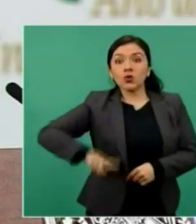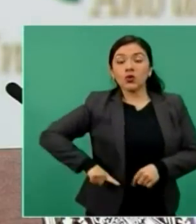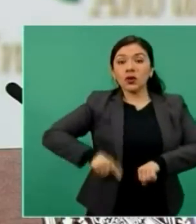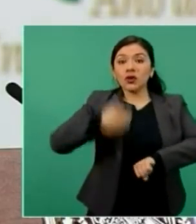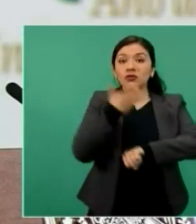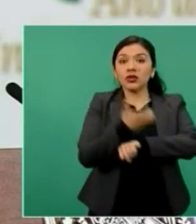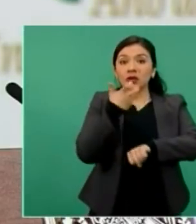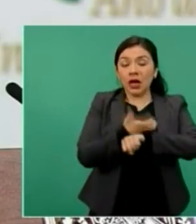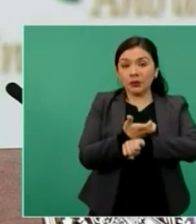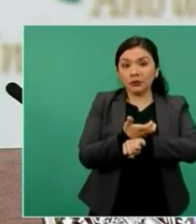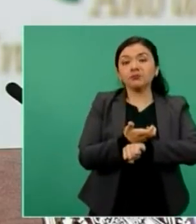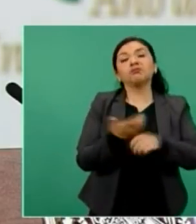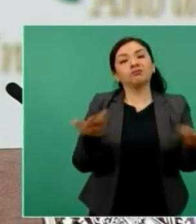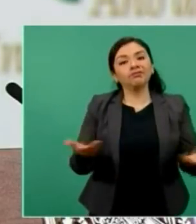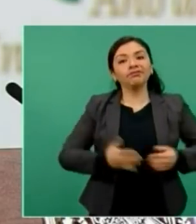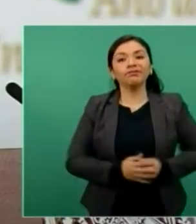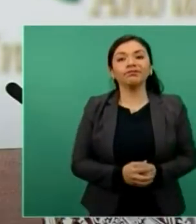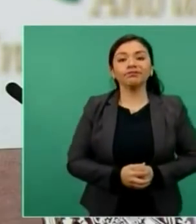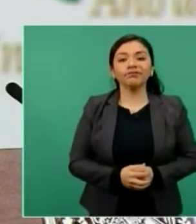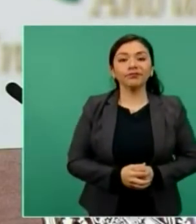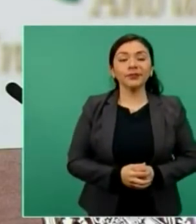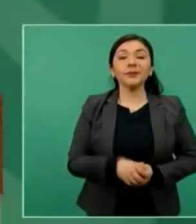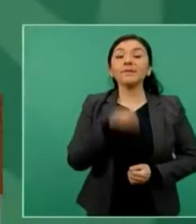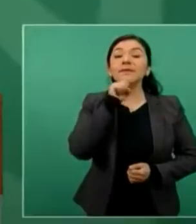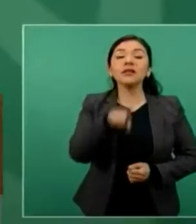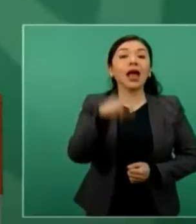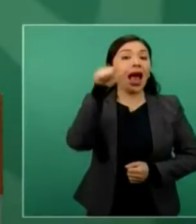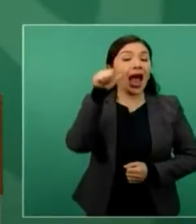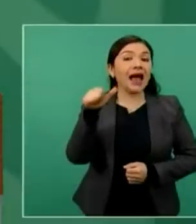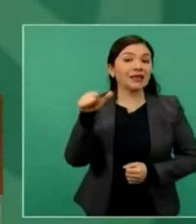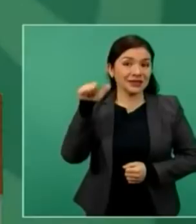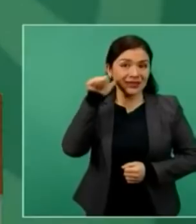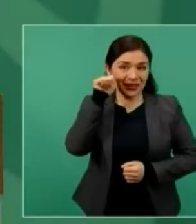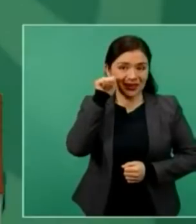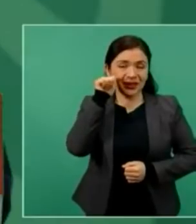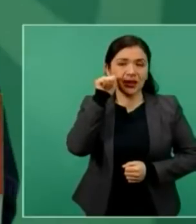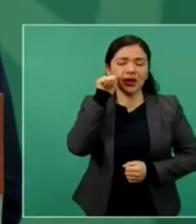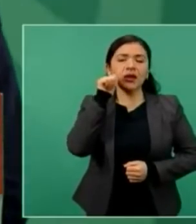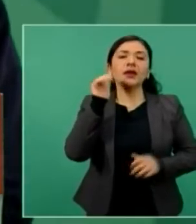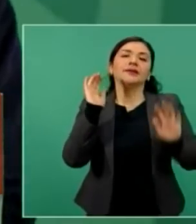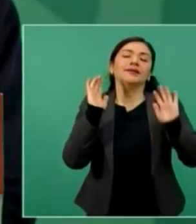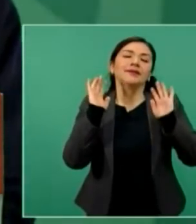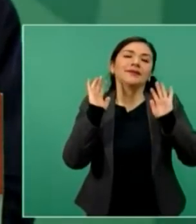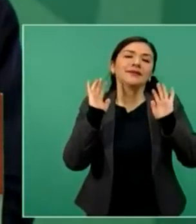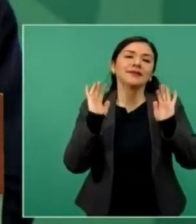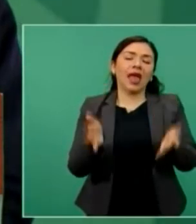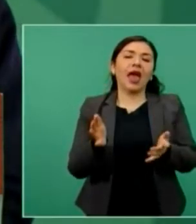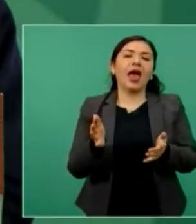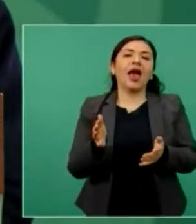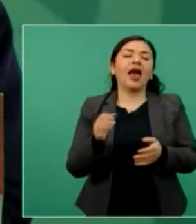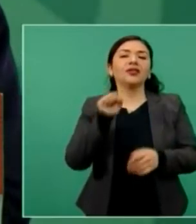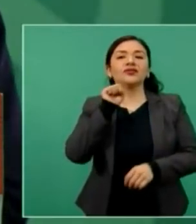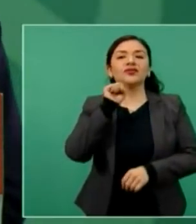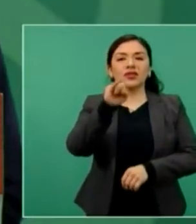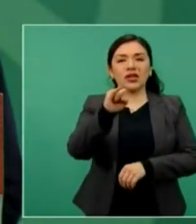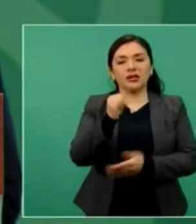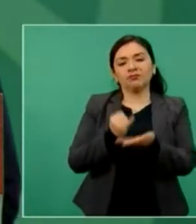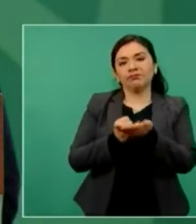eeuu y el día de ayer ya se aprobó